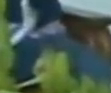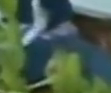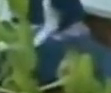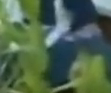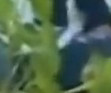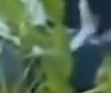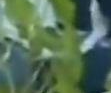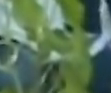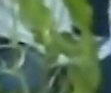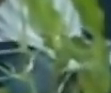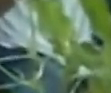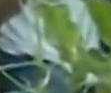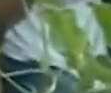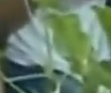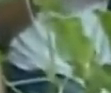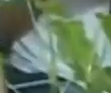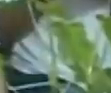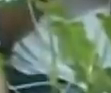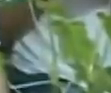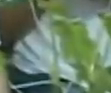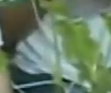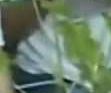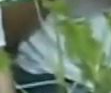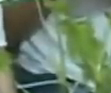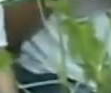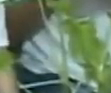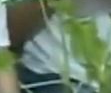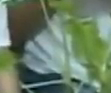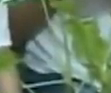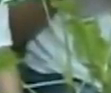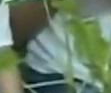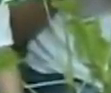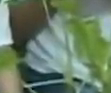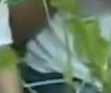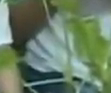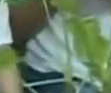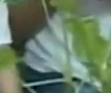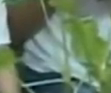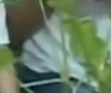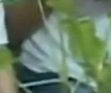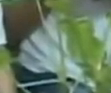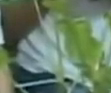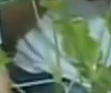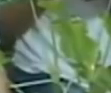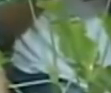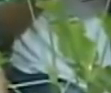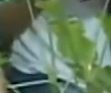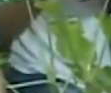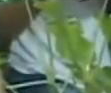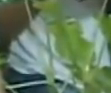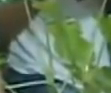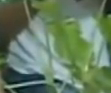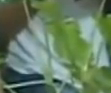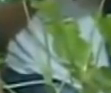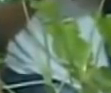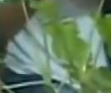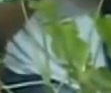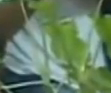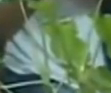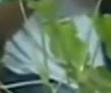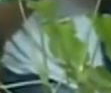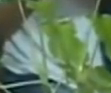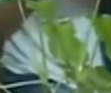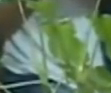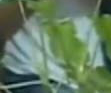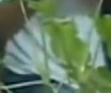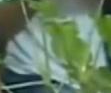Buenas noches. Buenas noches, presidente. Agradecidos eternamente por esta oportunidad. Qué